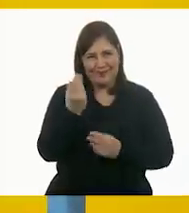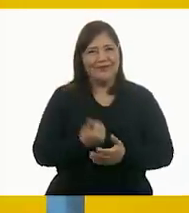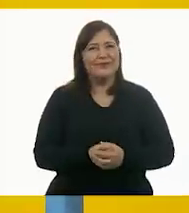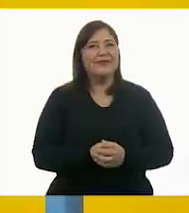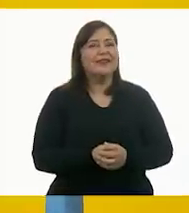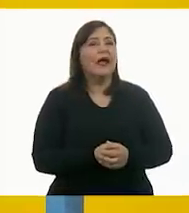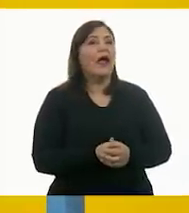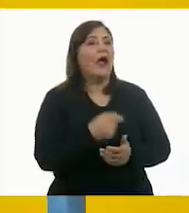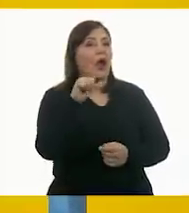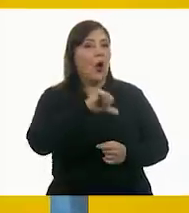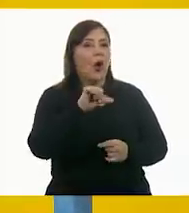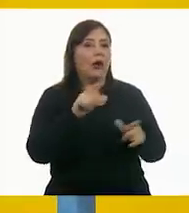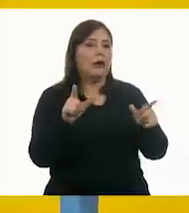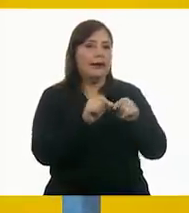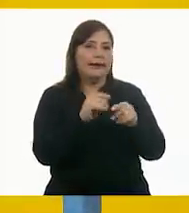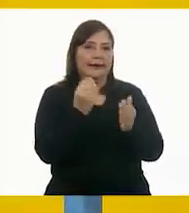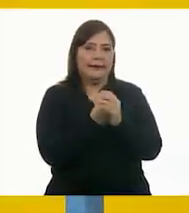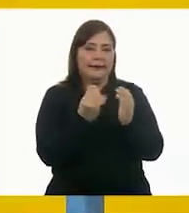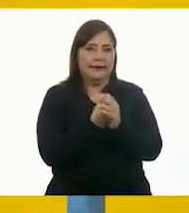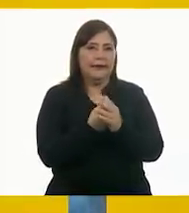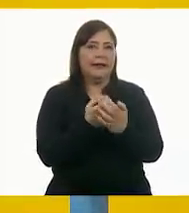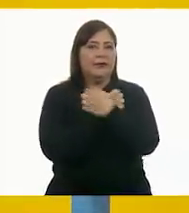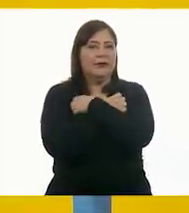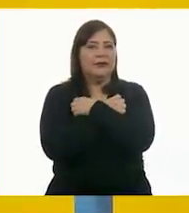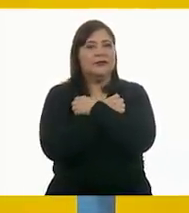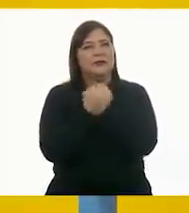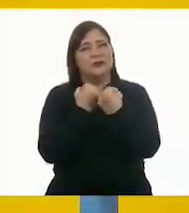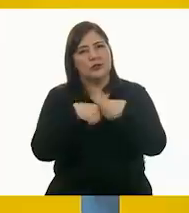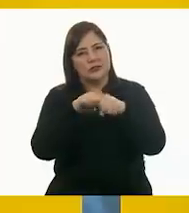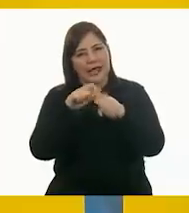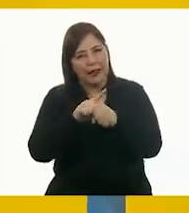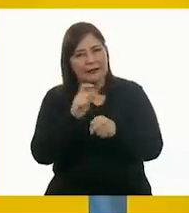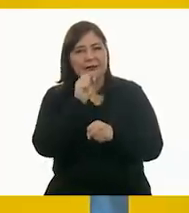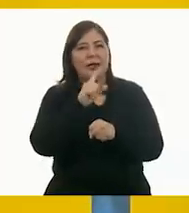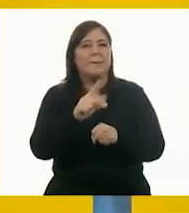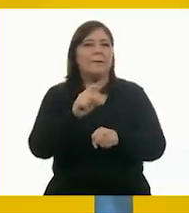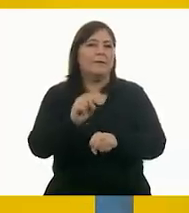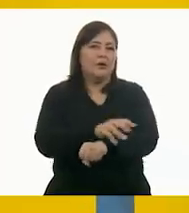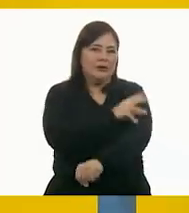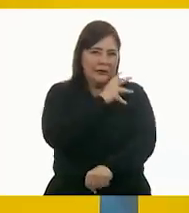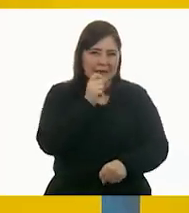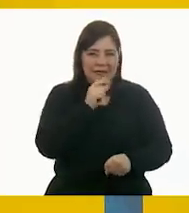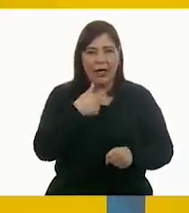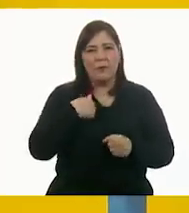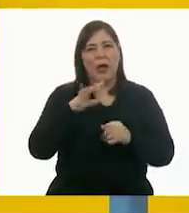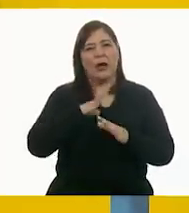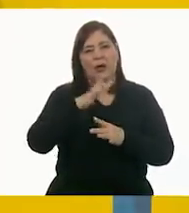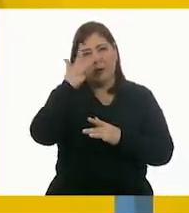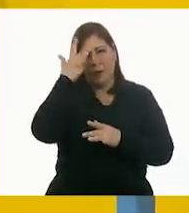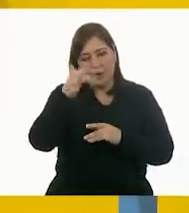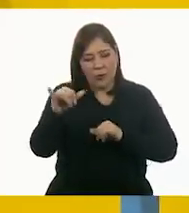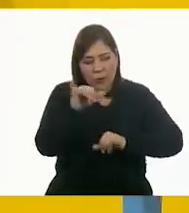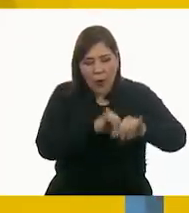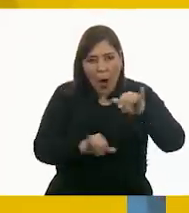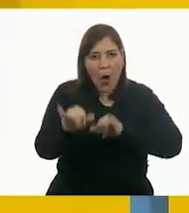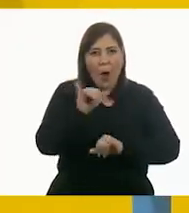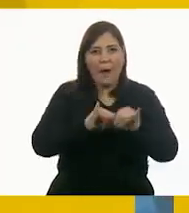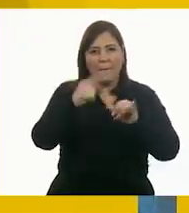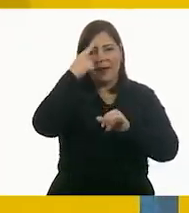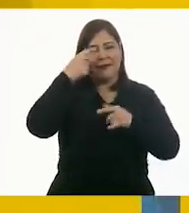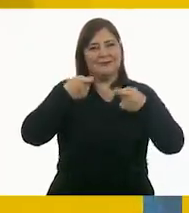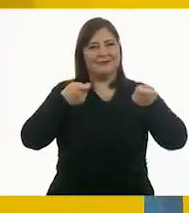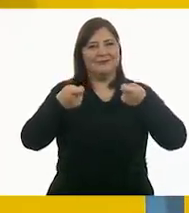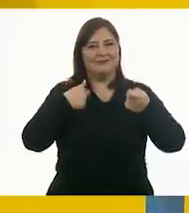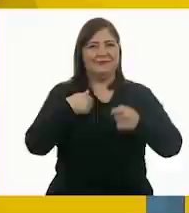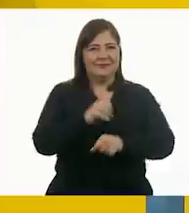con nuestra clase Educación Socioemocional y esto fue Fórmulas Mágicas para Controlar Mis Emociones. Espero